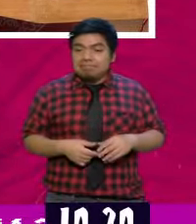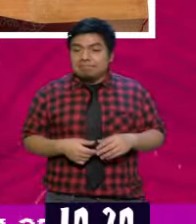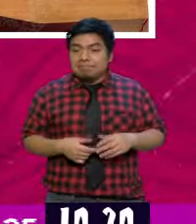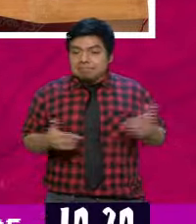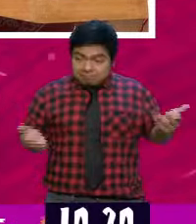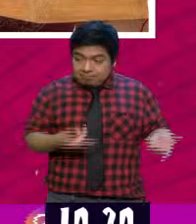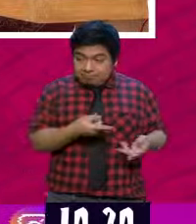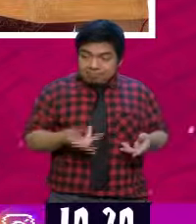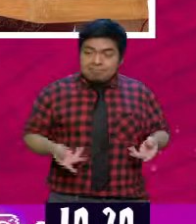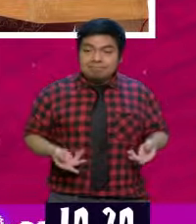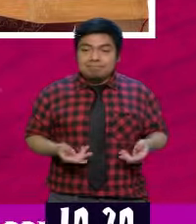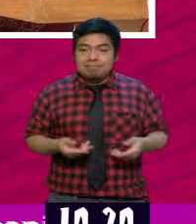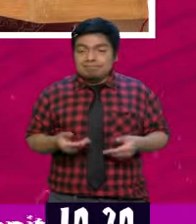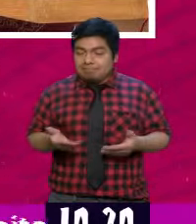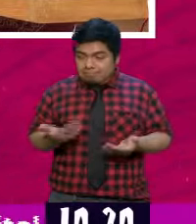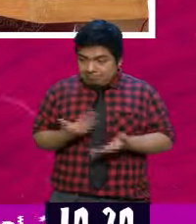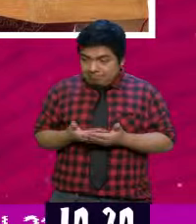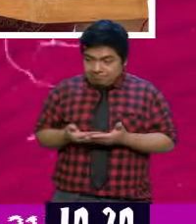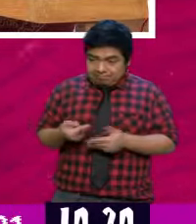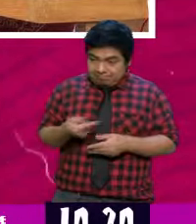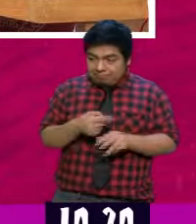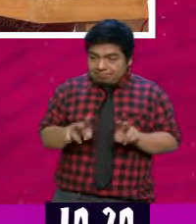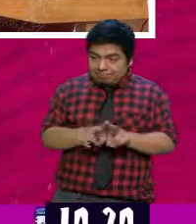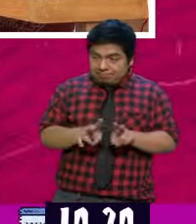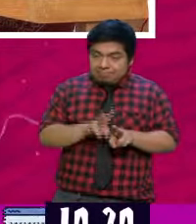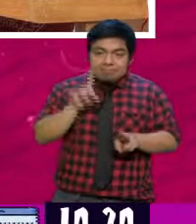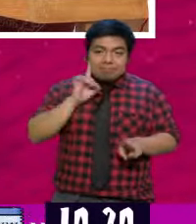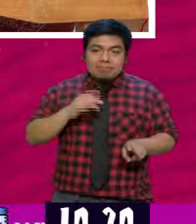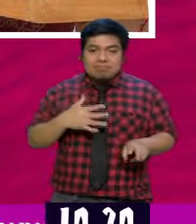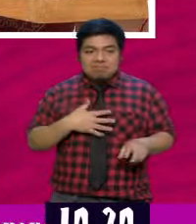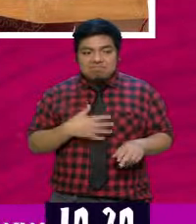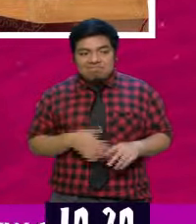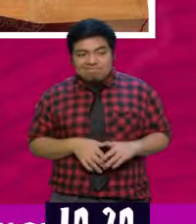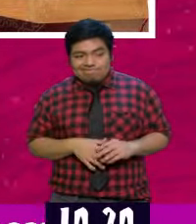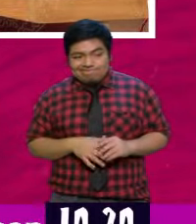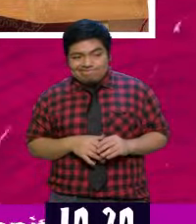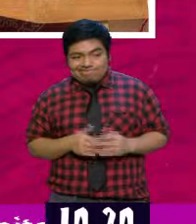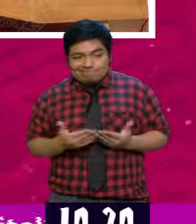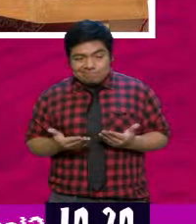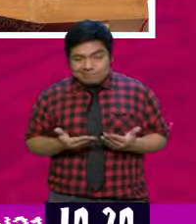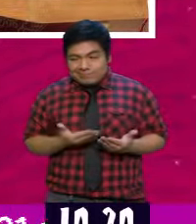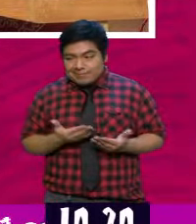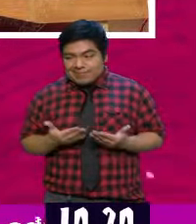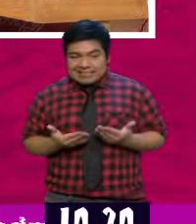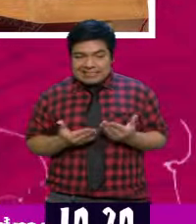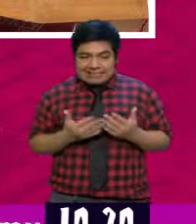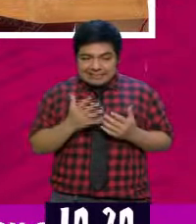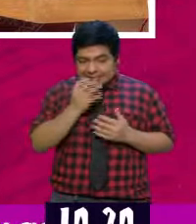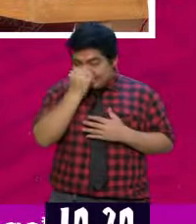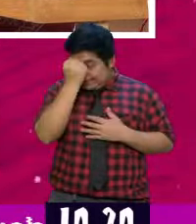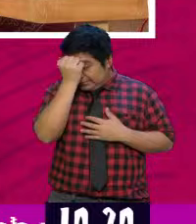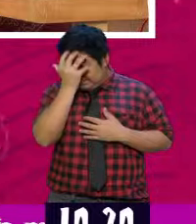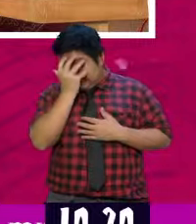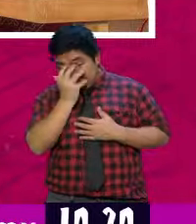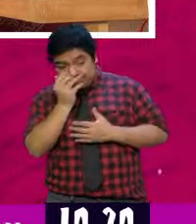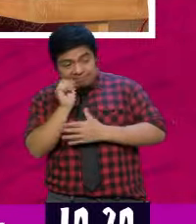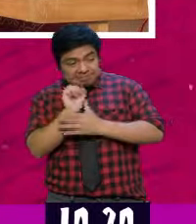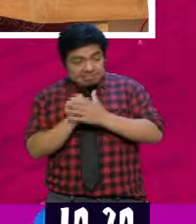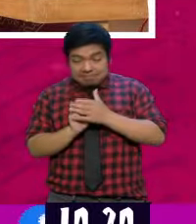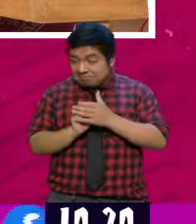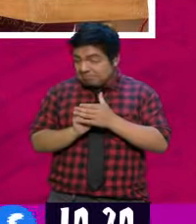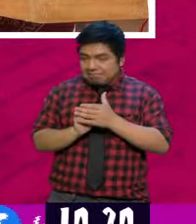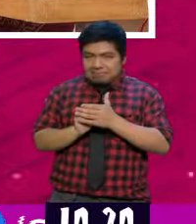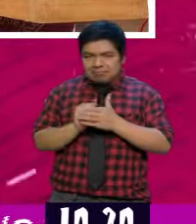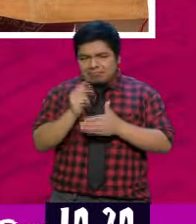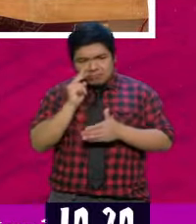algo. Lúcete aquí para la vecina. Y entonces a mí como que lo de la bailada luego me chiveaba, pero era claro, simpática. Y entonces empecé a